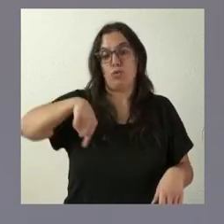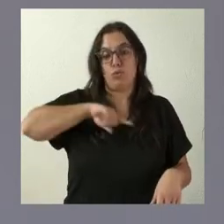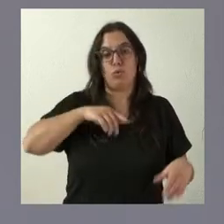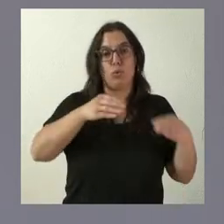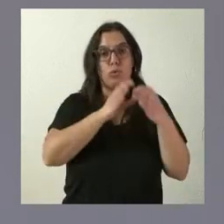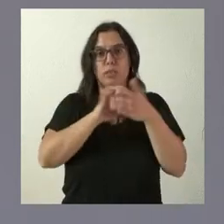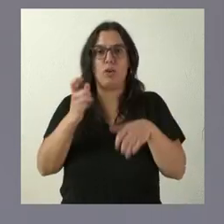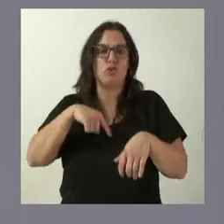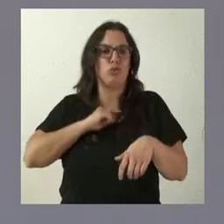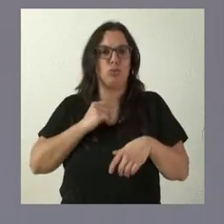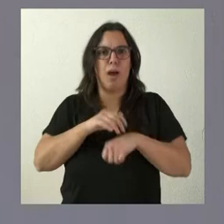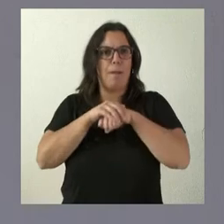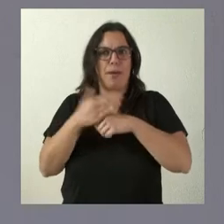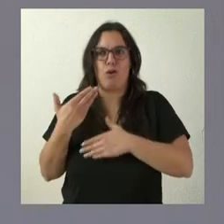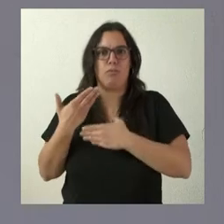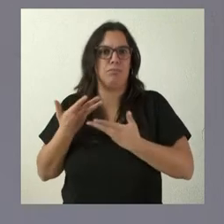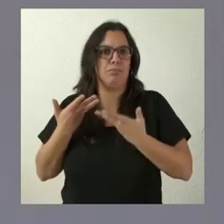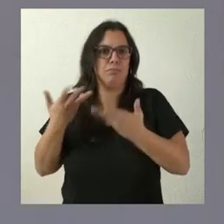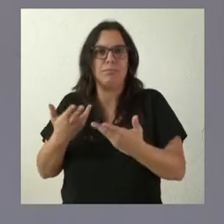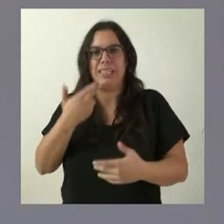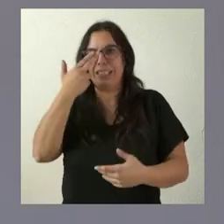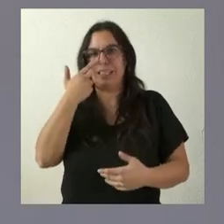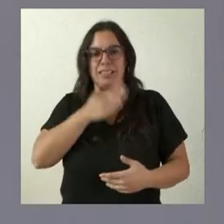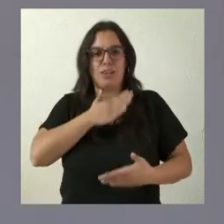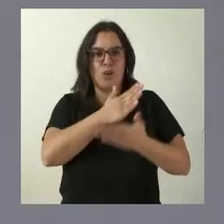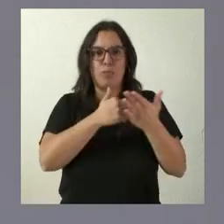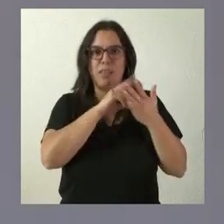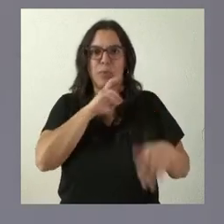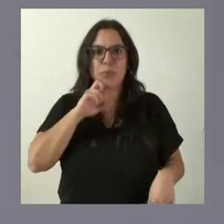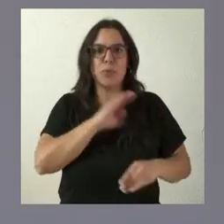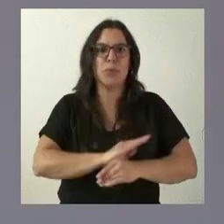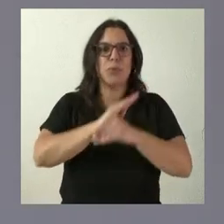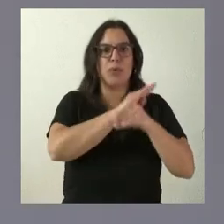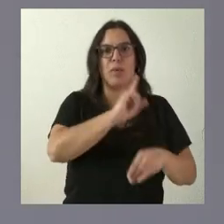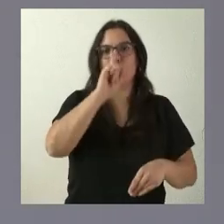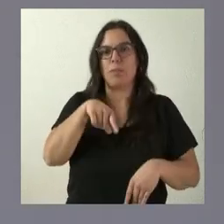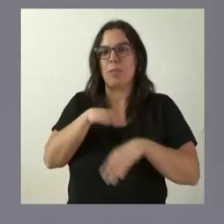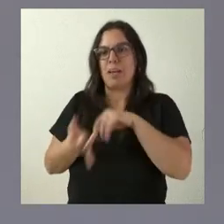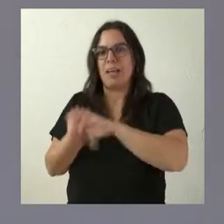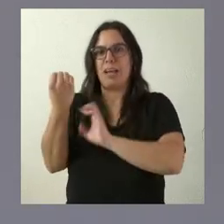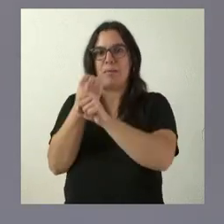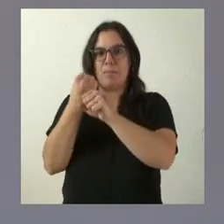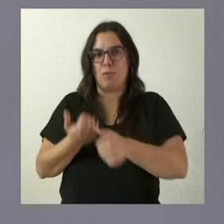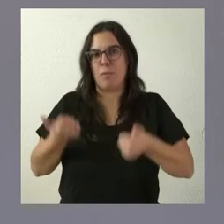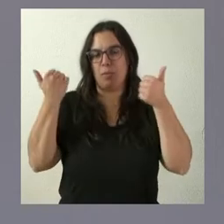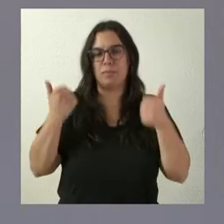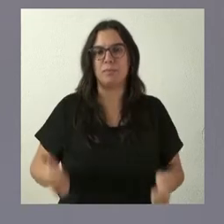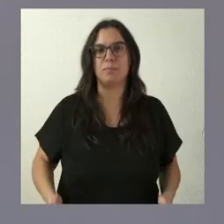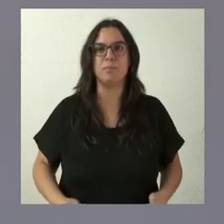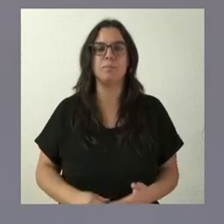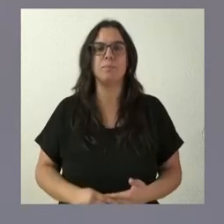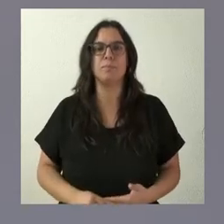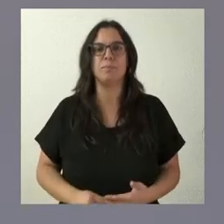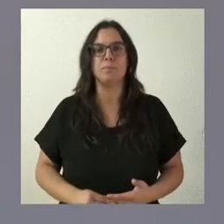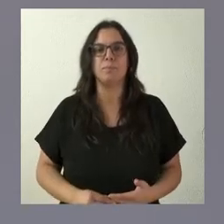Administración amiga que está velando por los intereses de nuestra comunidad autónoma y que está velando también por que se siga creando empleo y riqueza en nuestra comunidad. solamente por